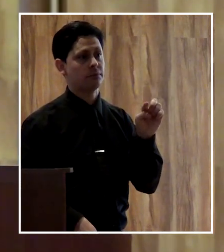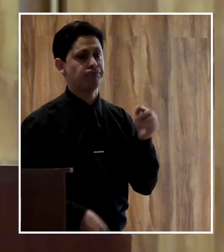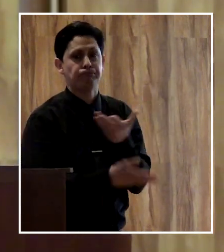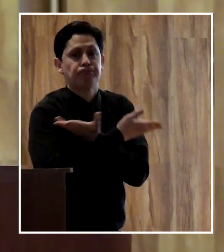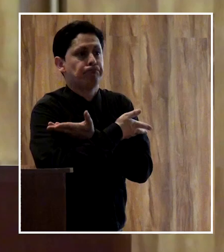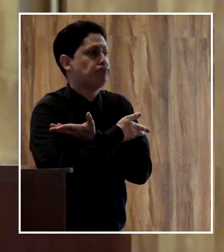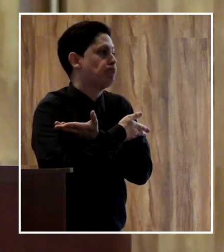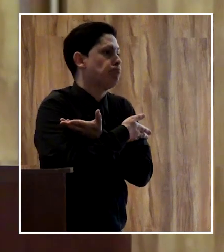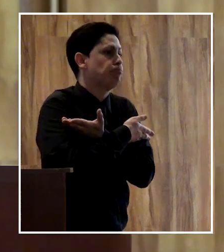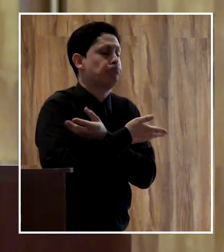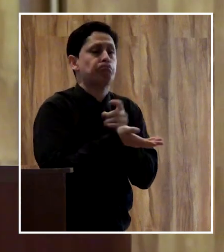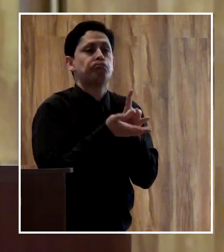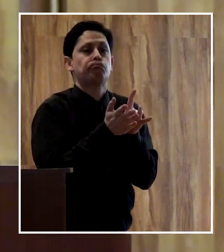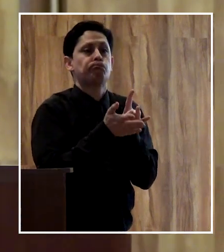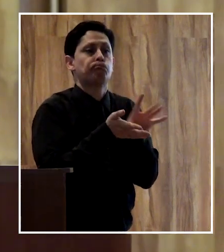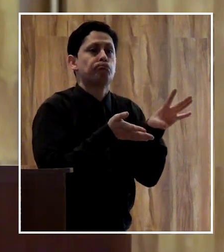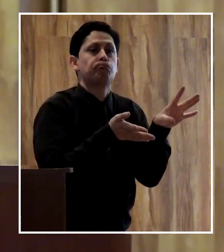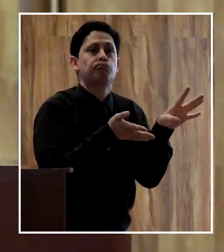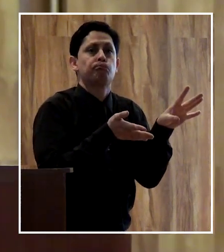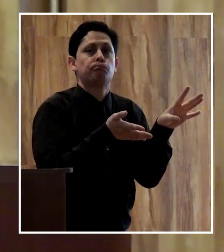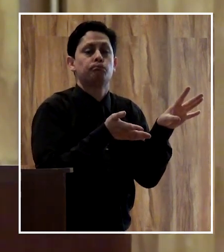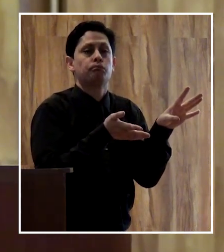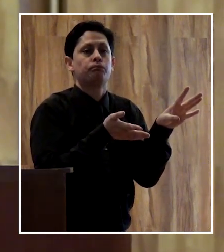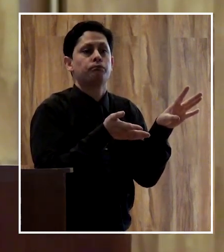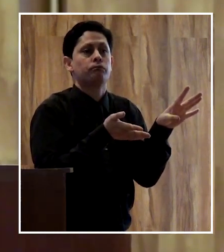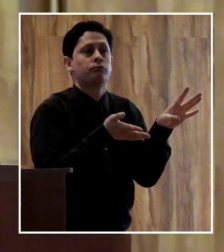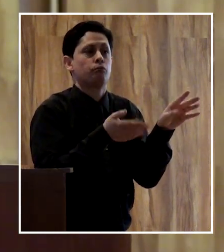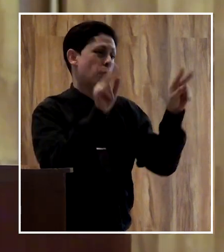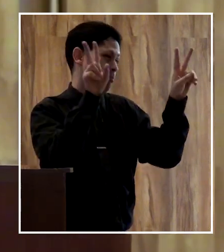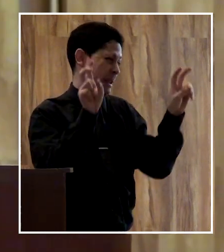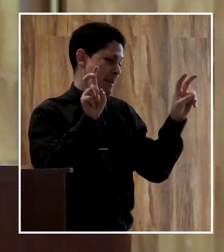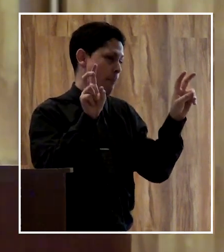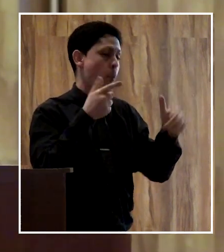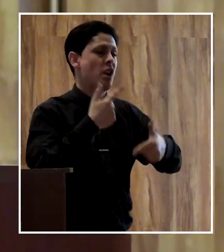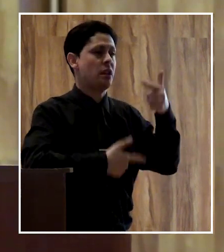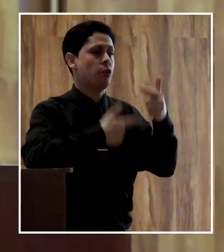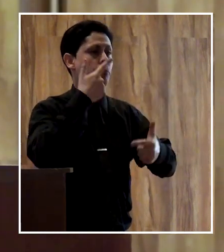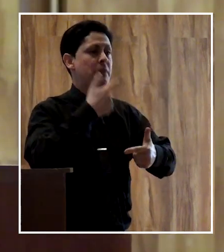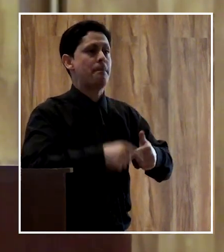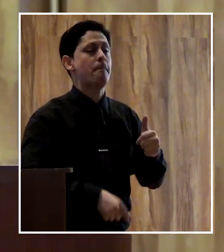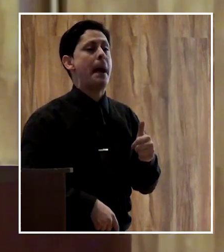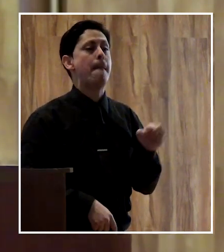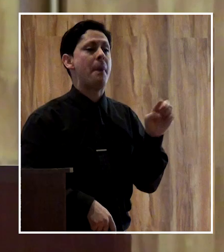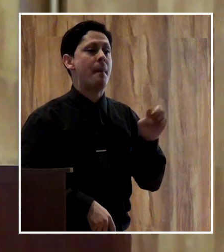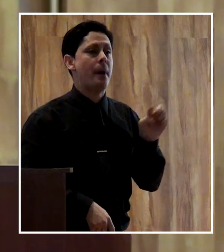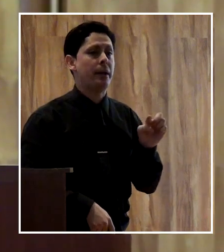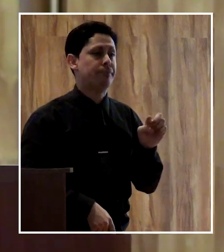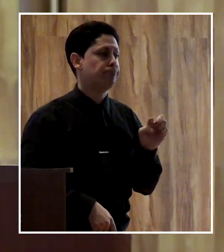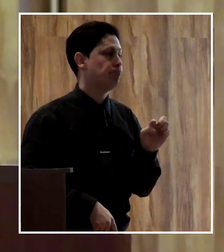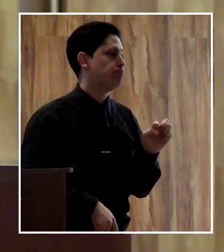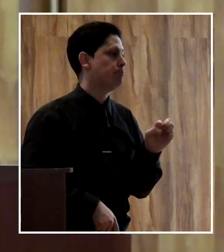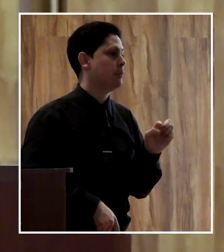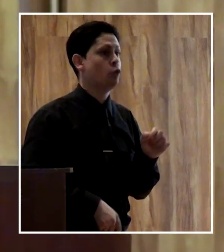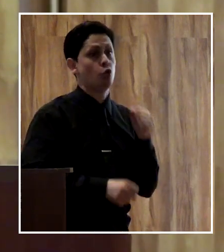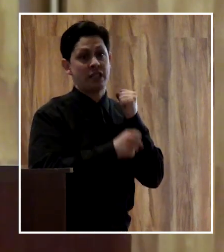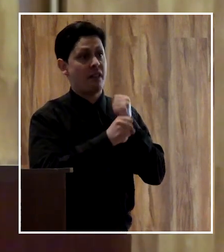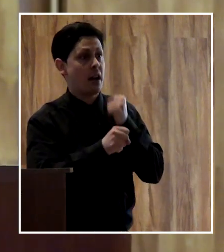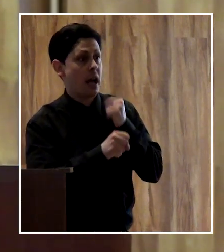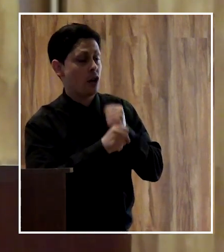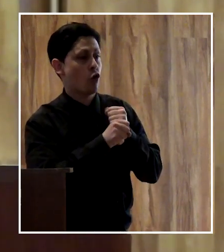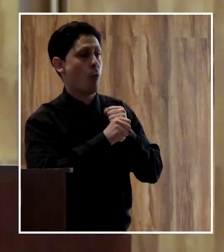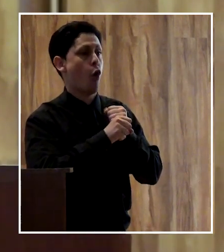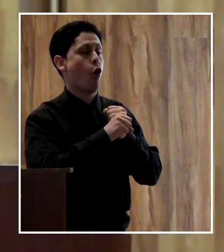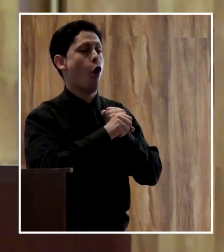estuvo cesante, expulsado del magisterio por razones políticas y tuvo que trabajar